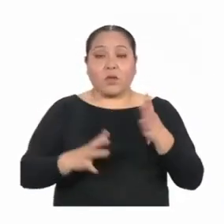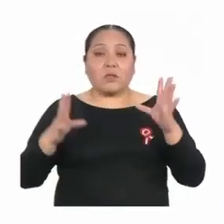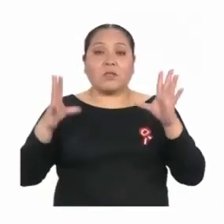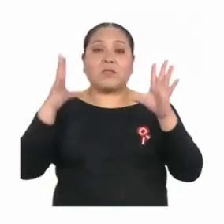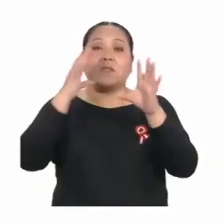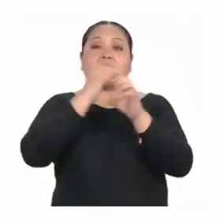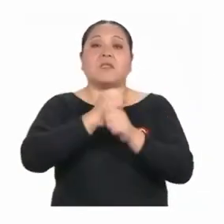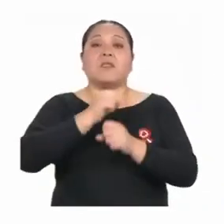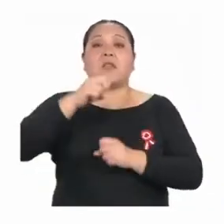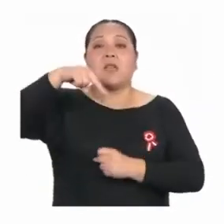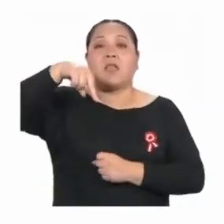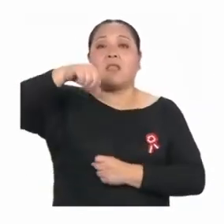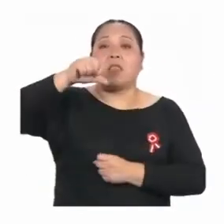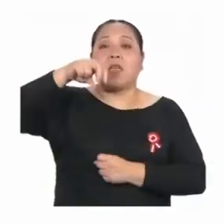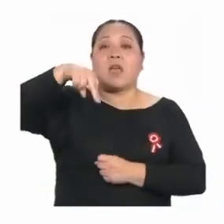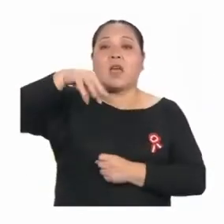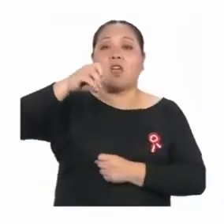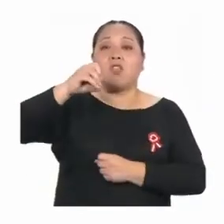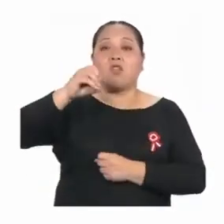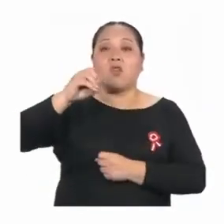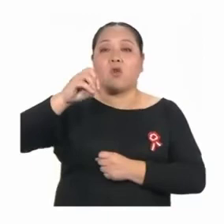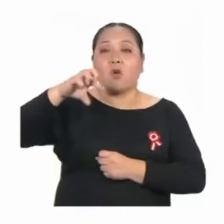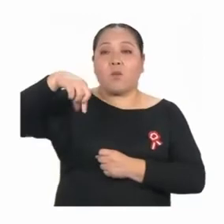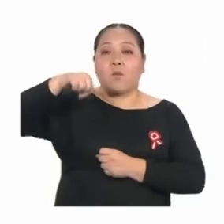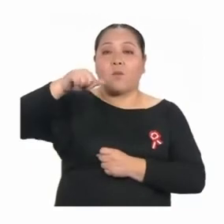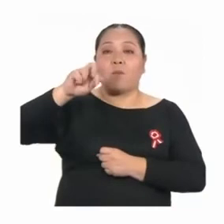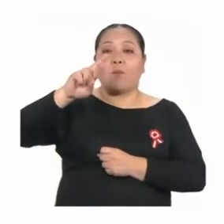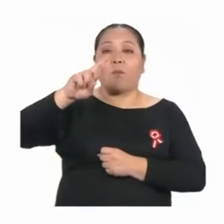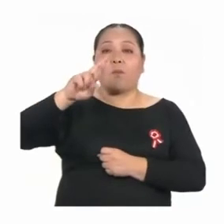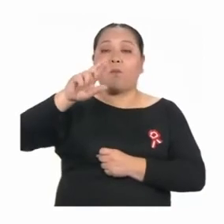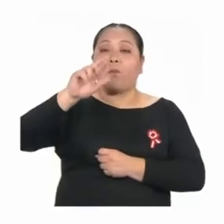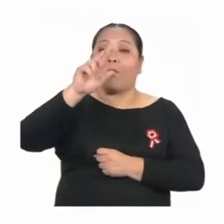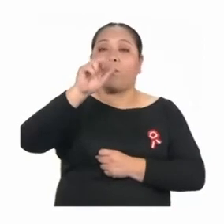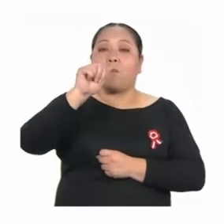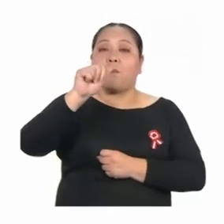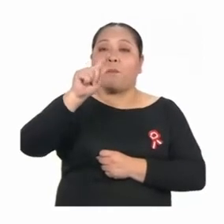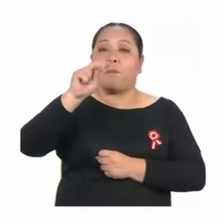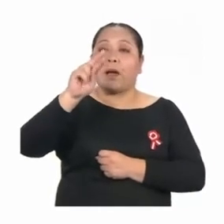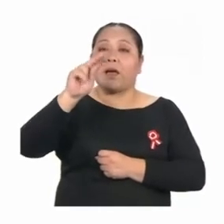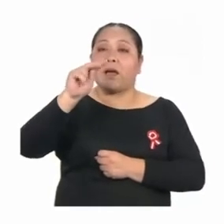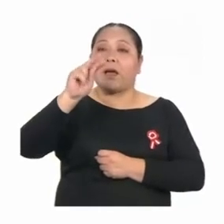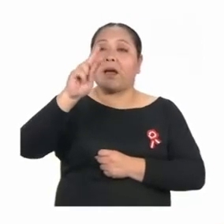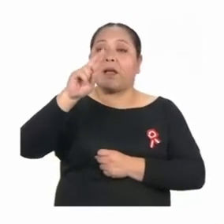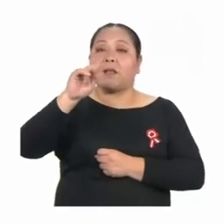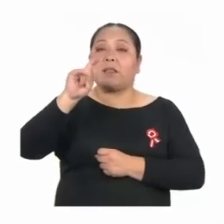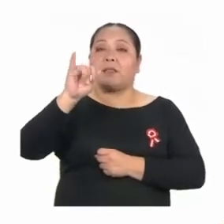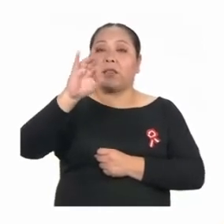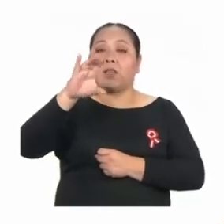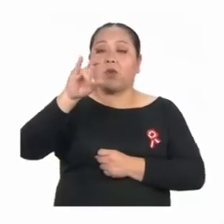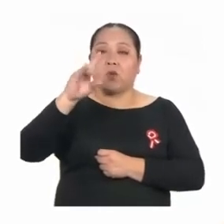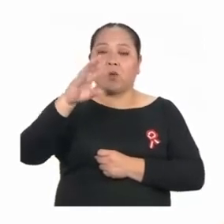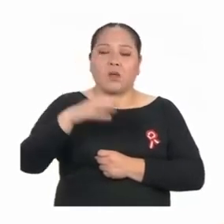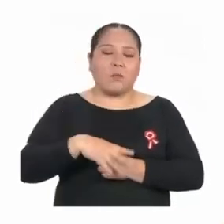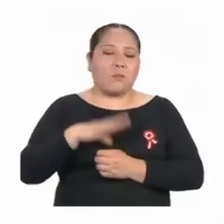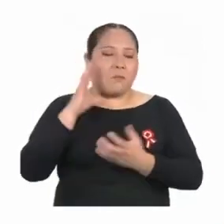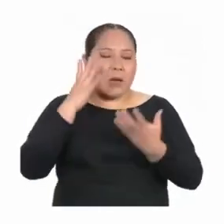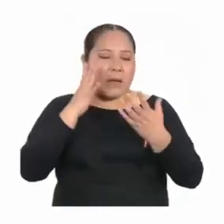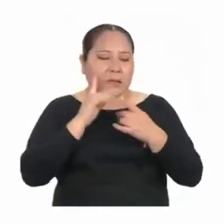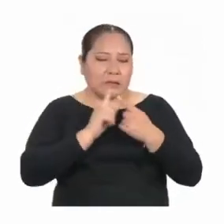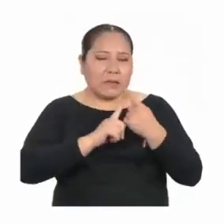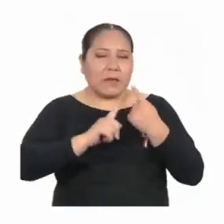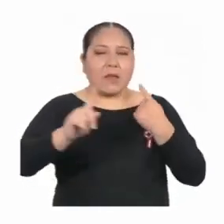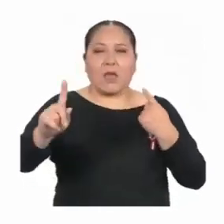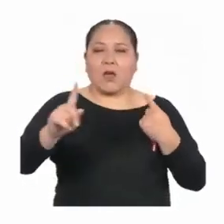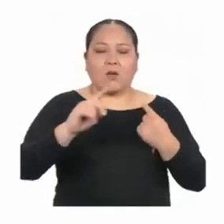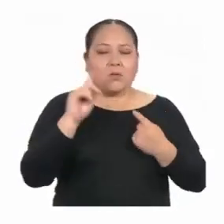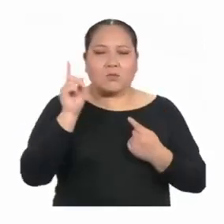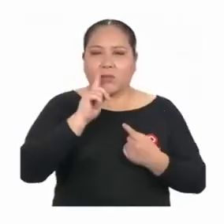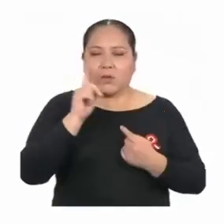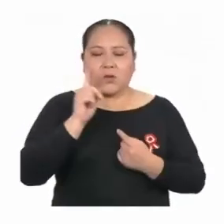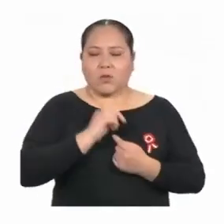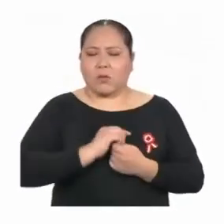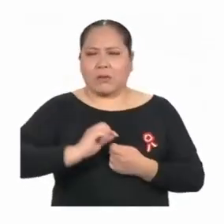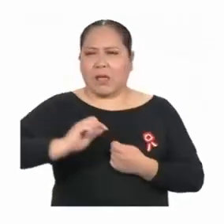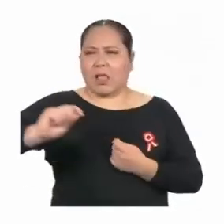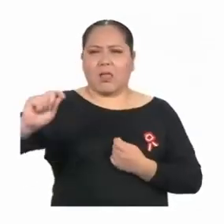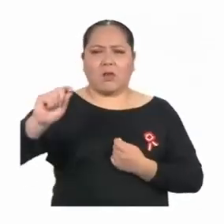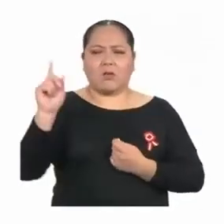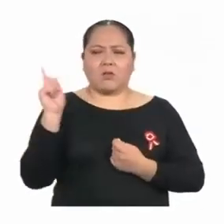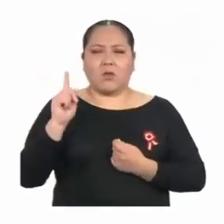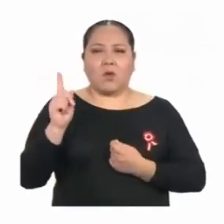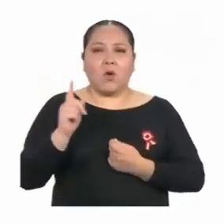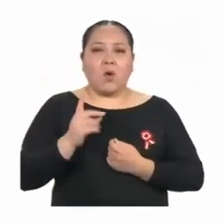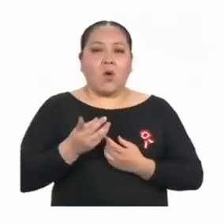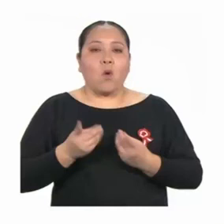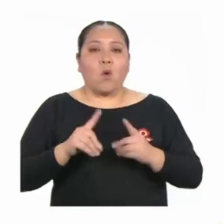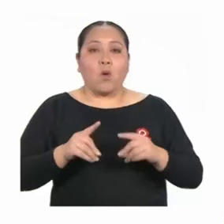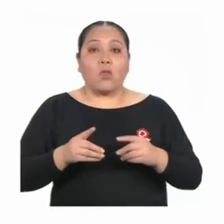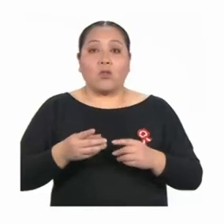de nanopartículas para el encapsulamiento de un fármaco. Suena algo gaseoso y alejado de nosotros, pero en realidad no lo es. Cuando ingerimos